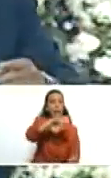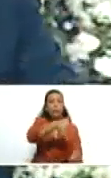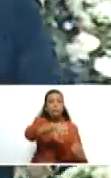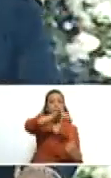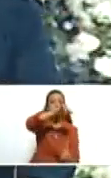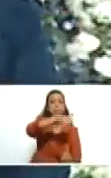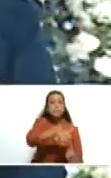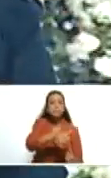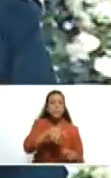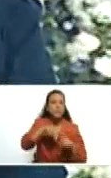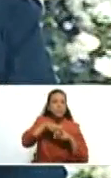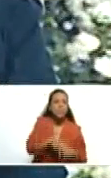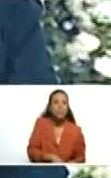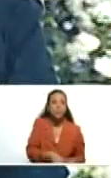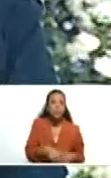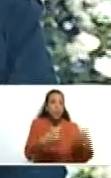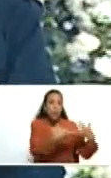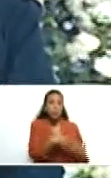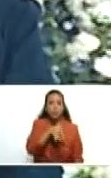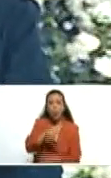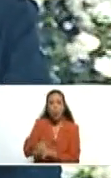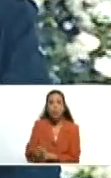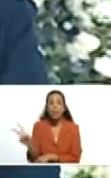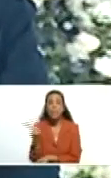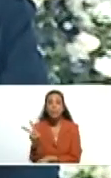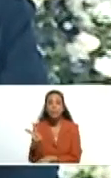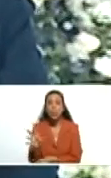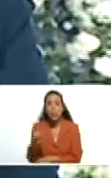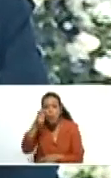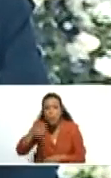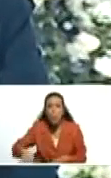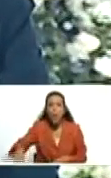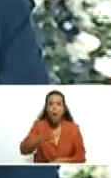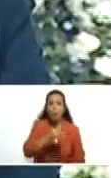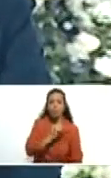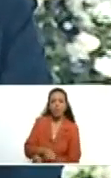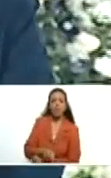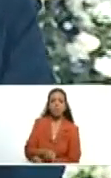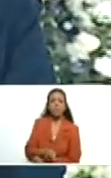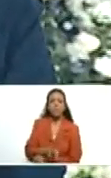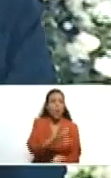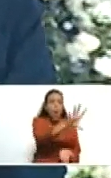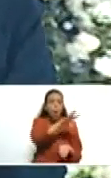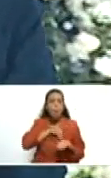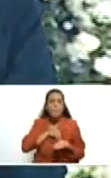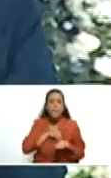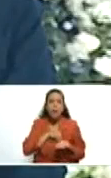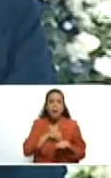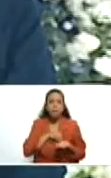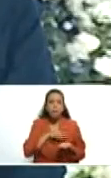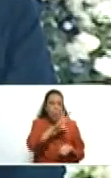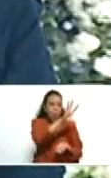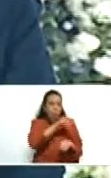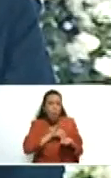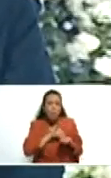la represión, para imponer el modelo neocolonial.